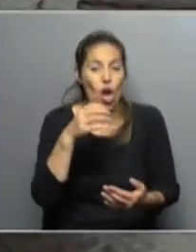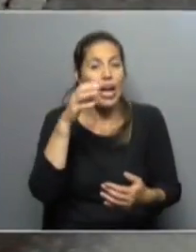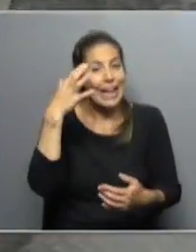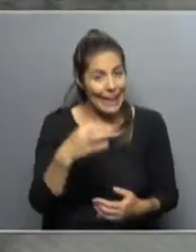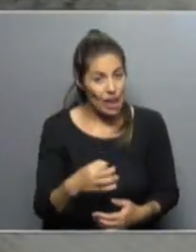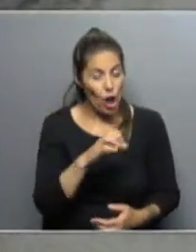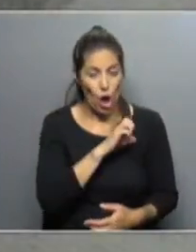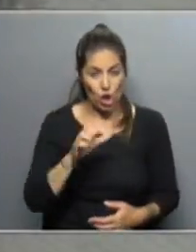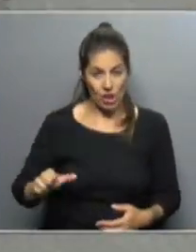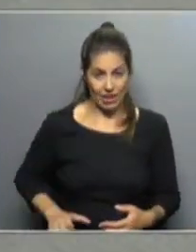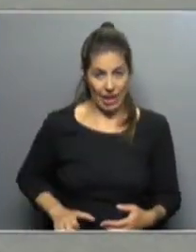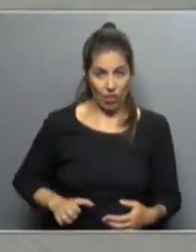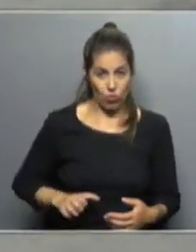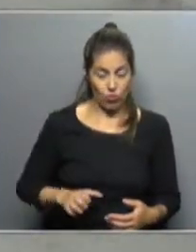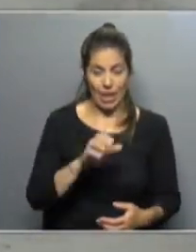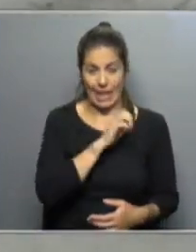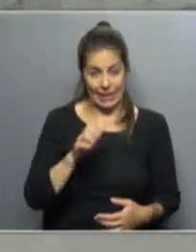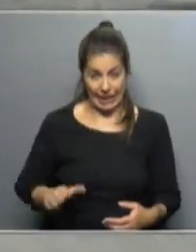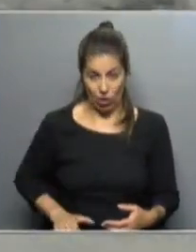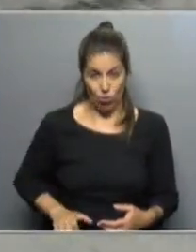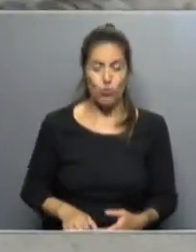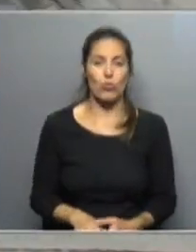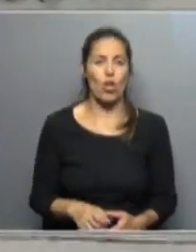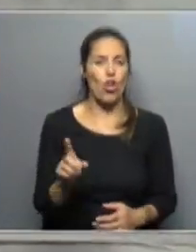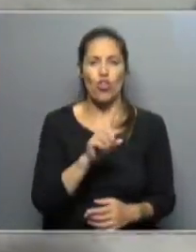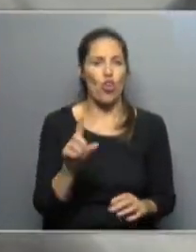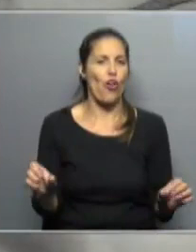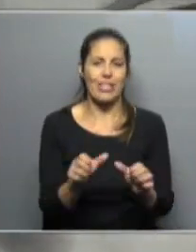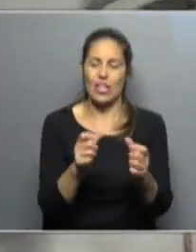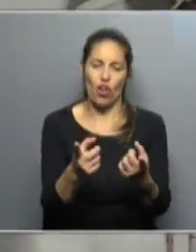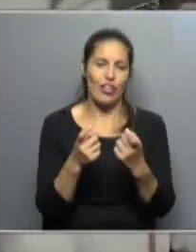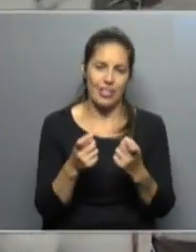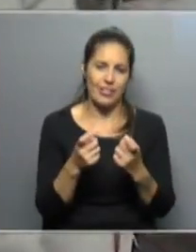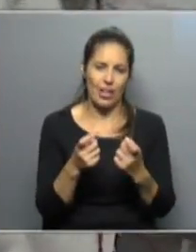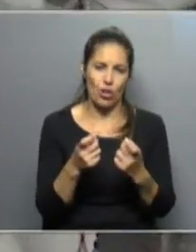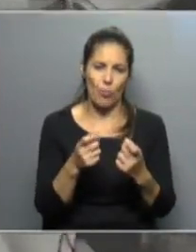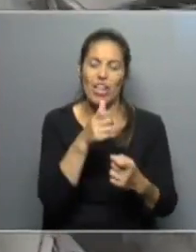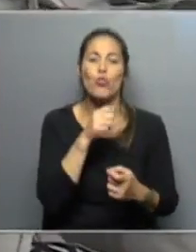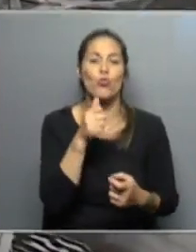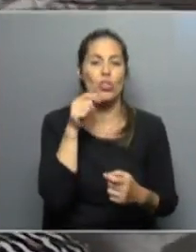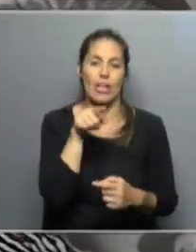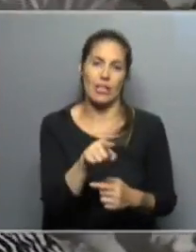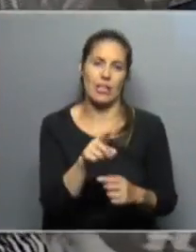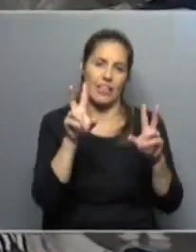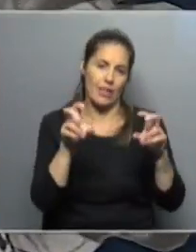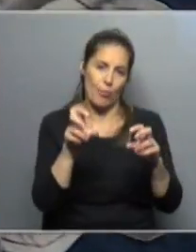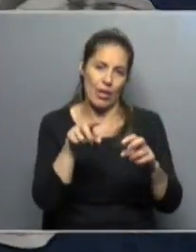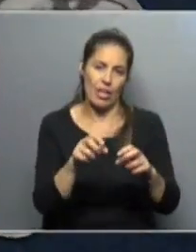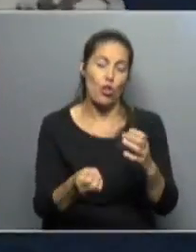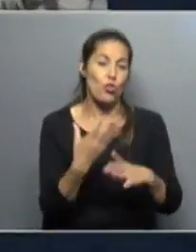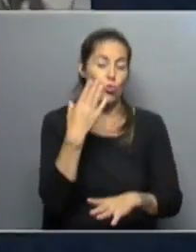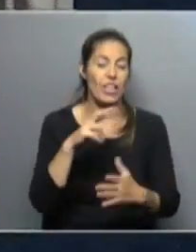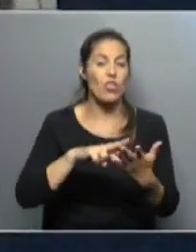estados, estados en mayúscula, con mayúscula, no han hecho lo necesario para resolver esto, ¿no? Esto te das cuenta que surge